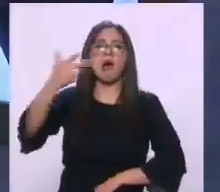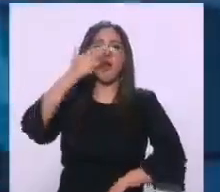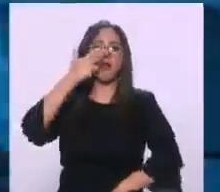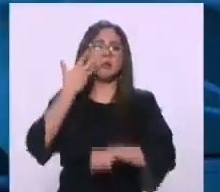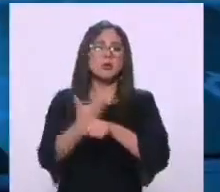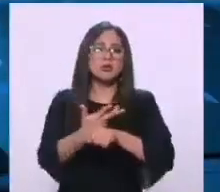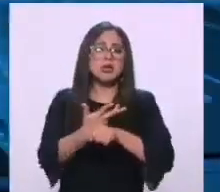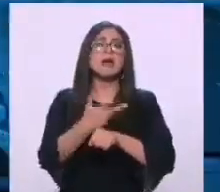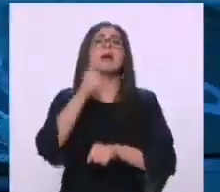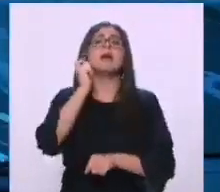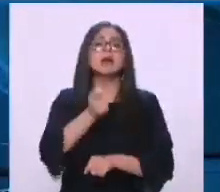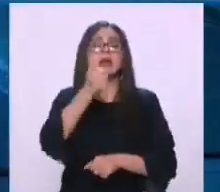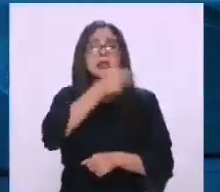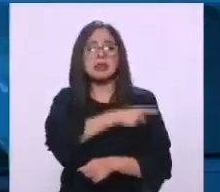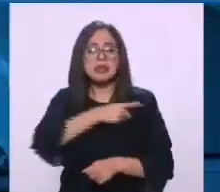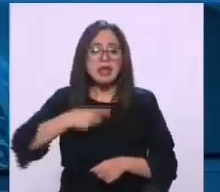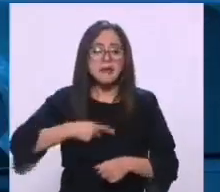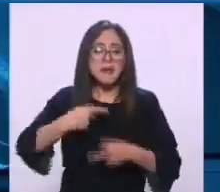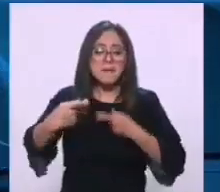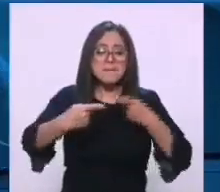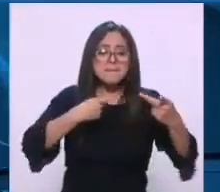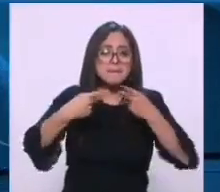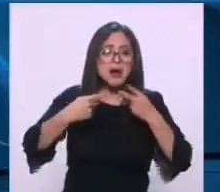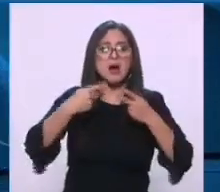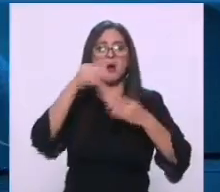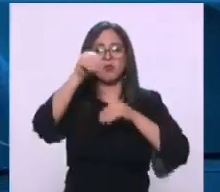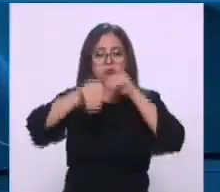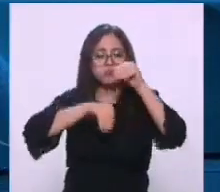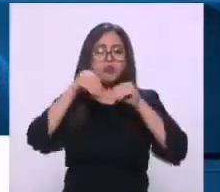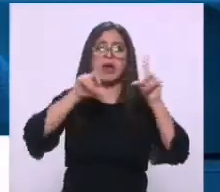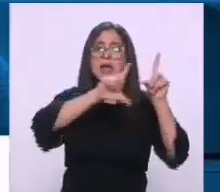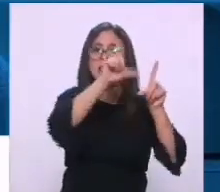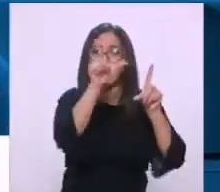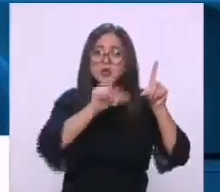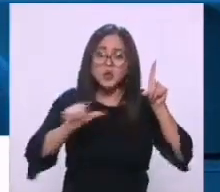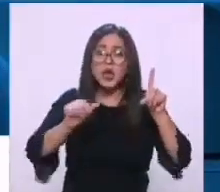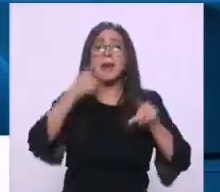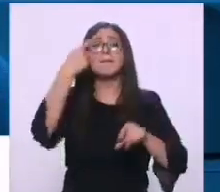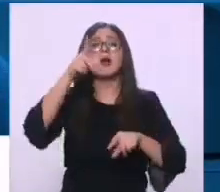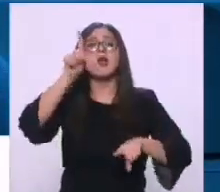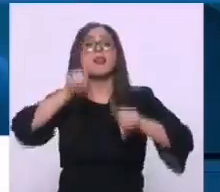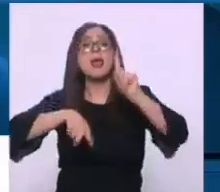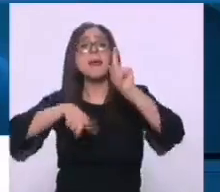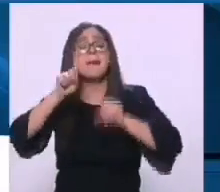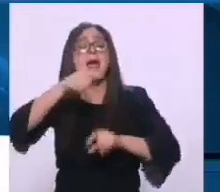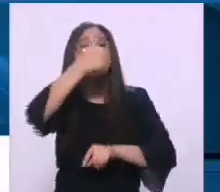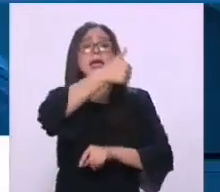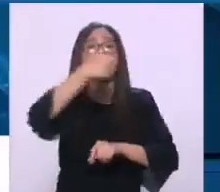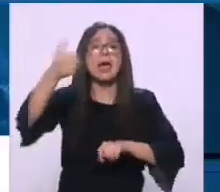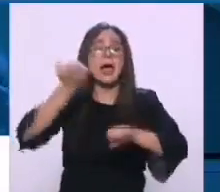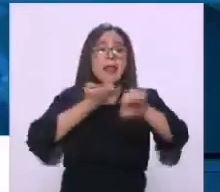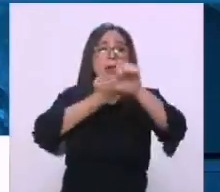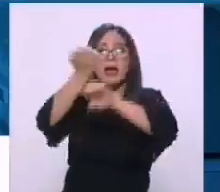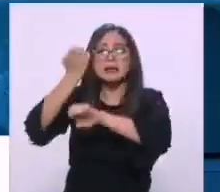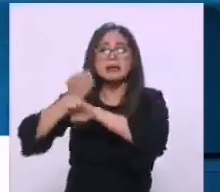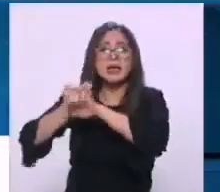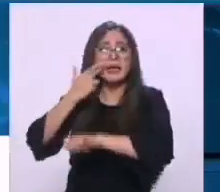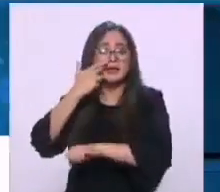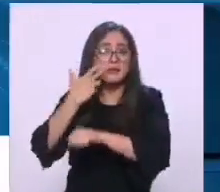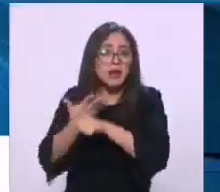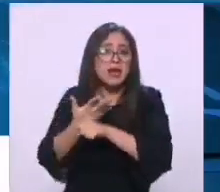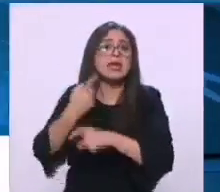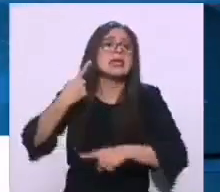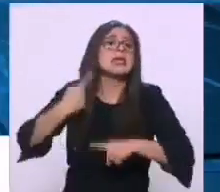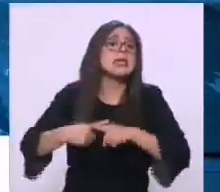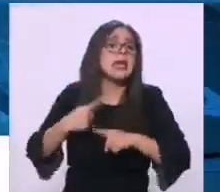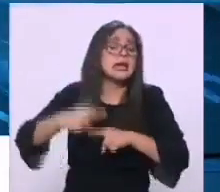estrategia nacional, hay que tomar en cuenta cómo es la situación de cada entidad y eso lo podría saber mejor el propio